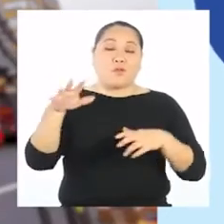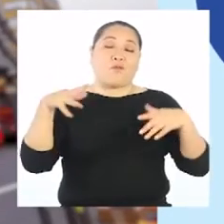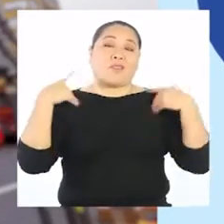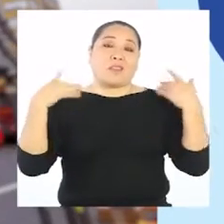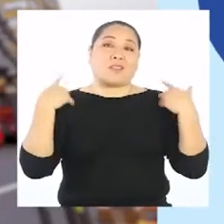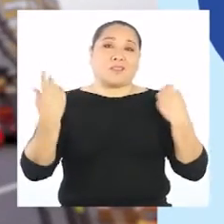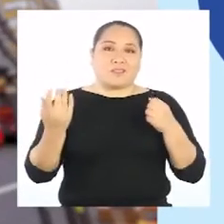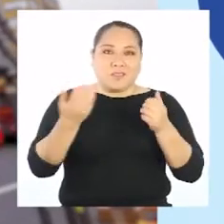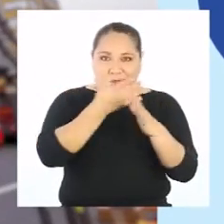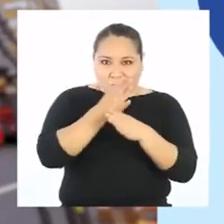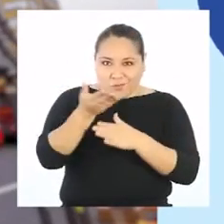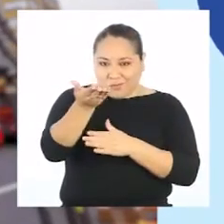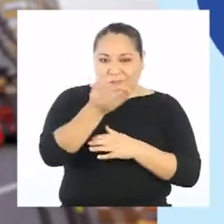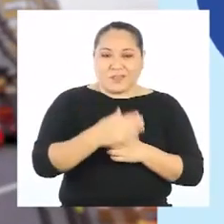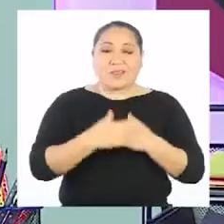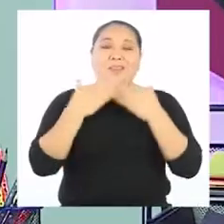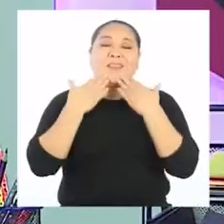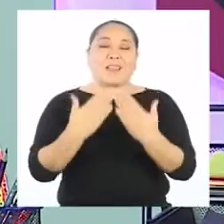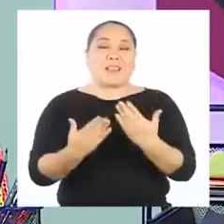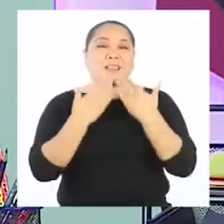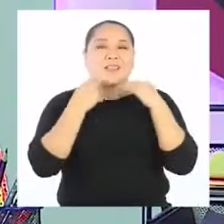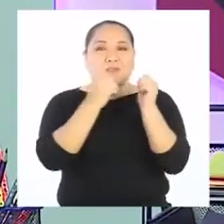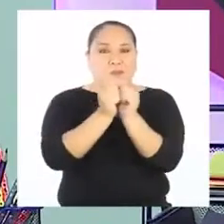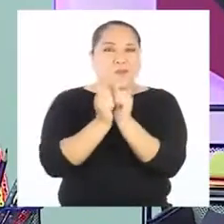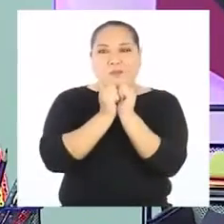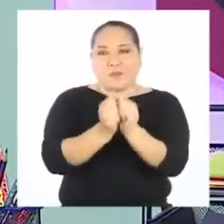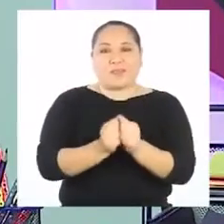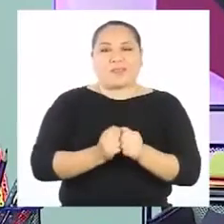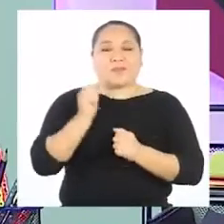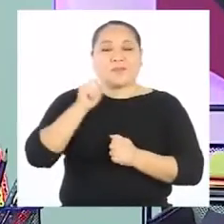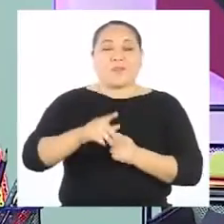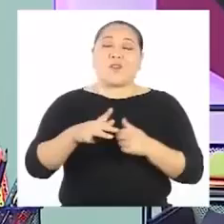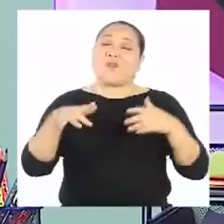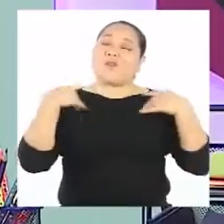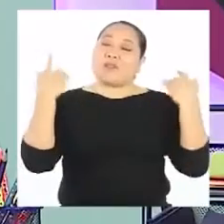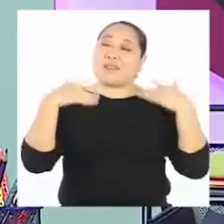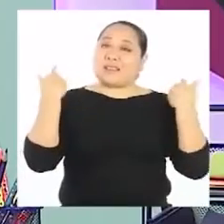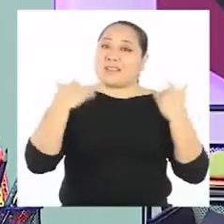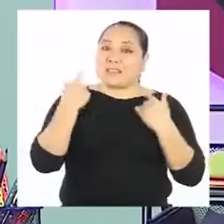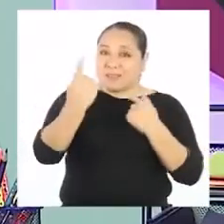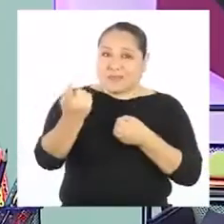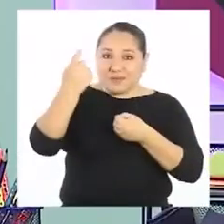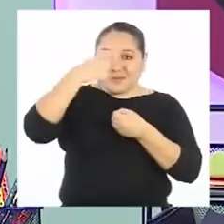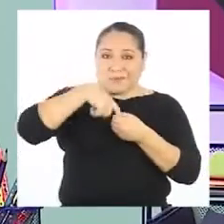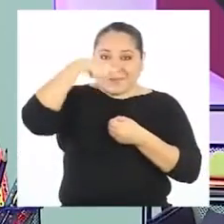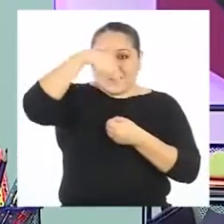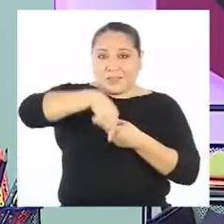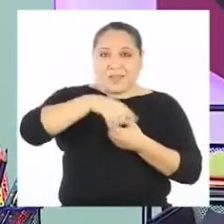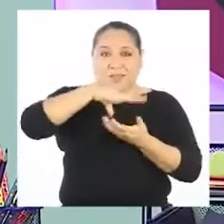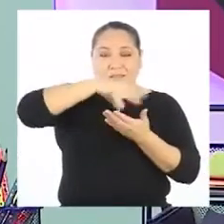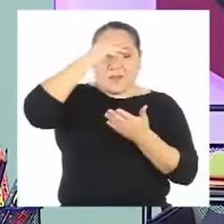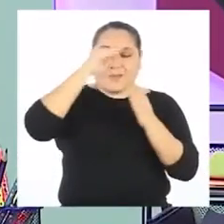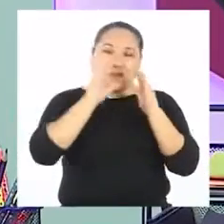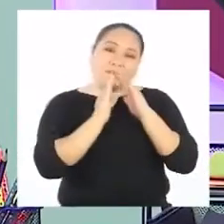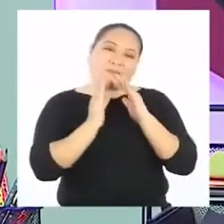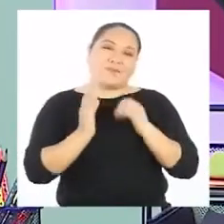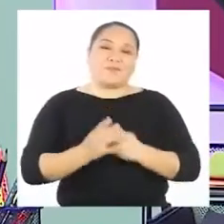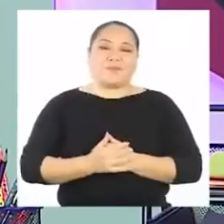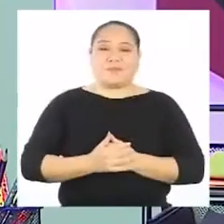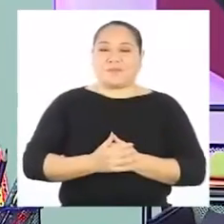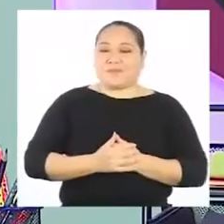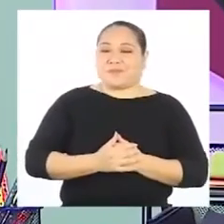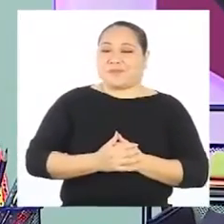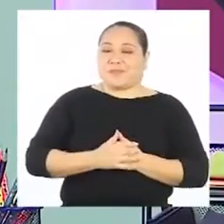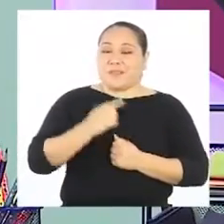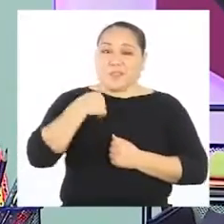Estoy muy feliz de estar con ustedes. Muchas gracias por acompañarnos. Estoy muy feliz de que esté con nosotros aquí en Aprende